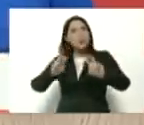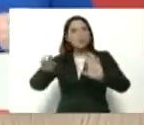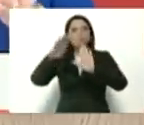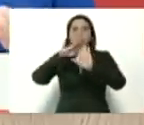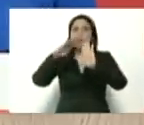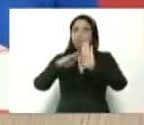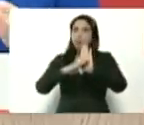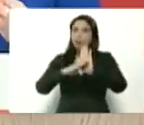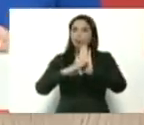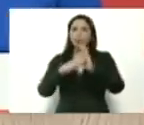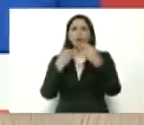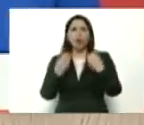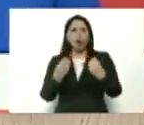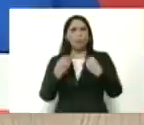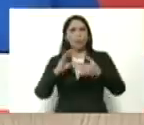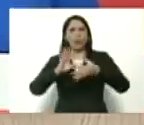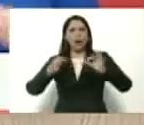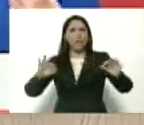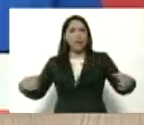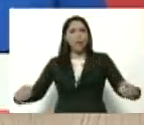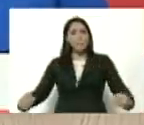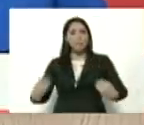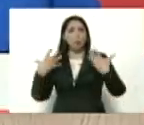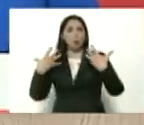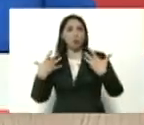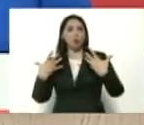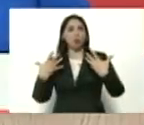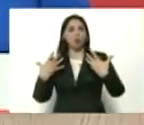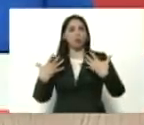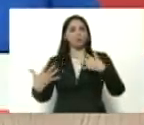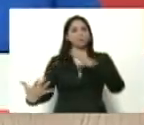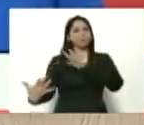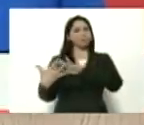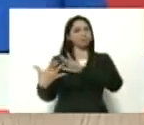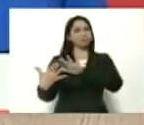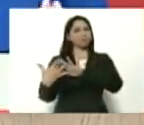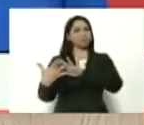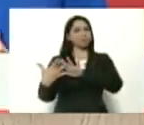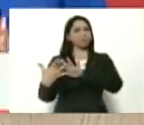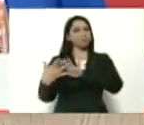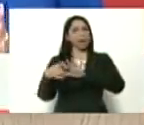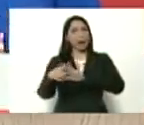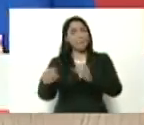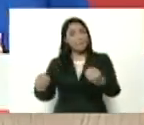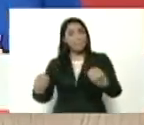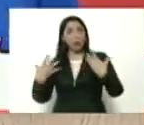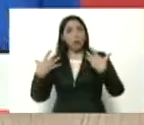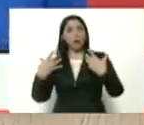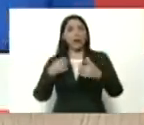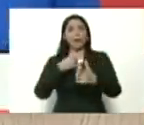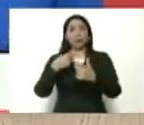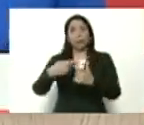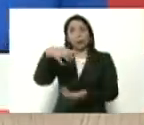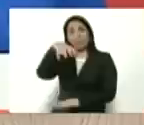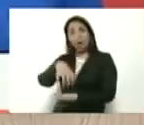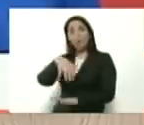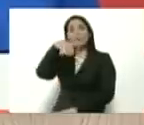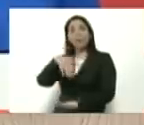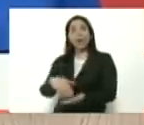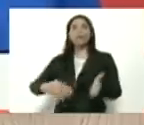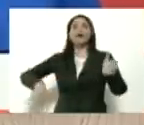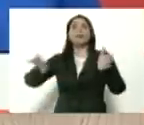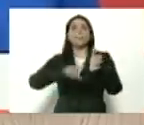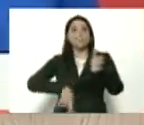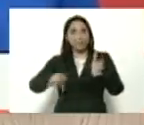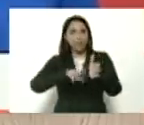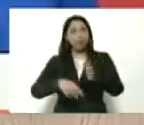riguroso de las cadenas de transmisión vinculados a estos focos. Entonces, en el estado Miranda, repito,